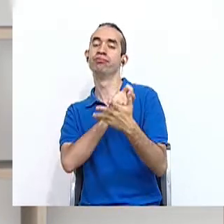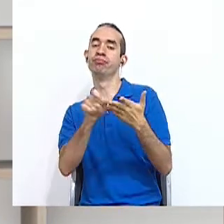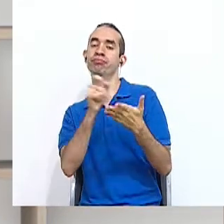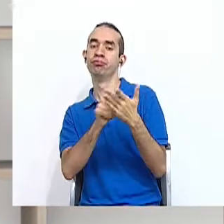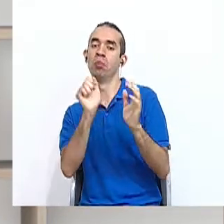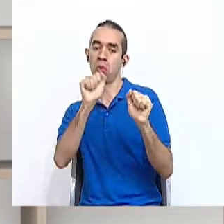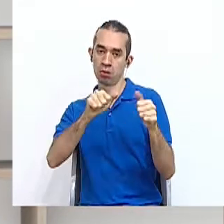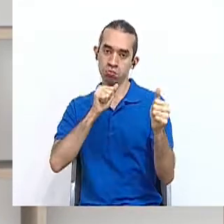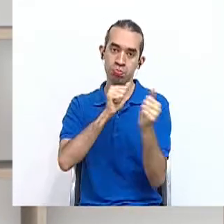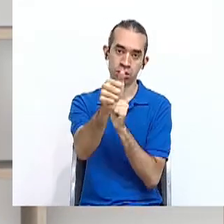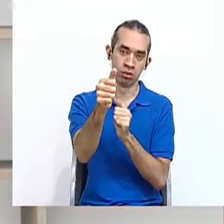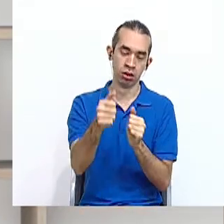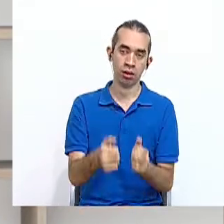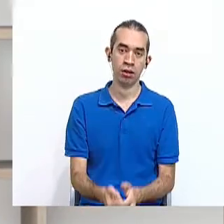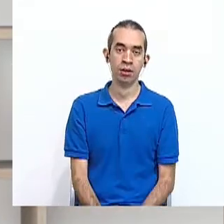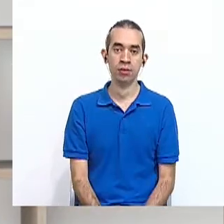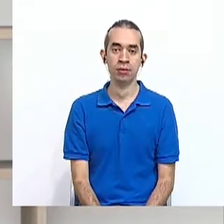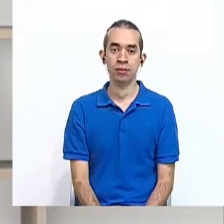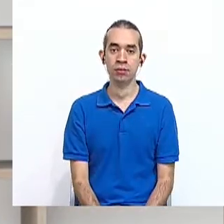pasar al siguiente año.